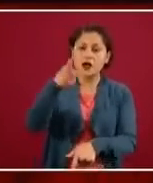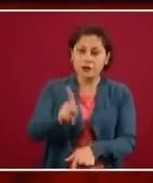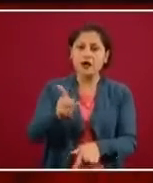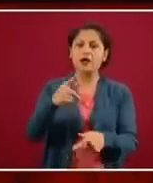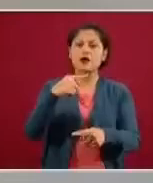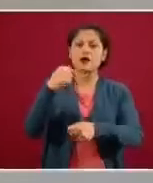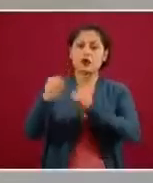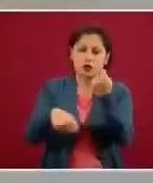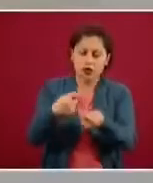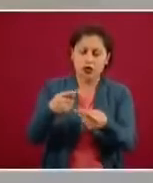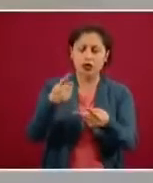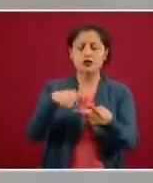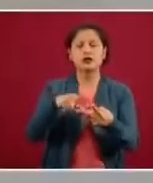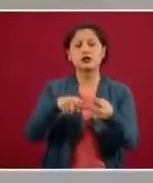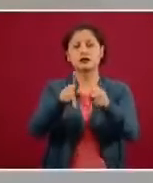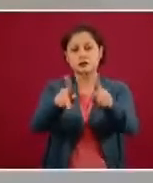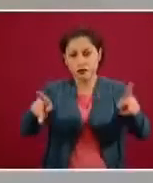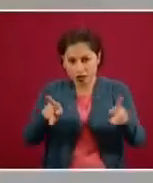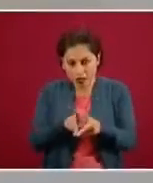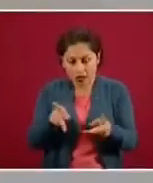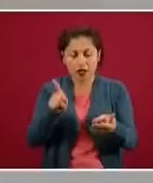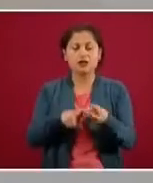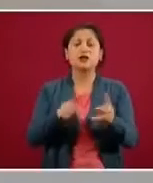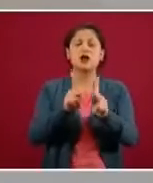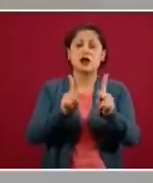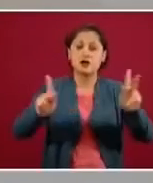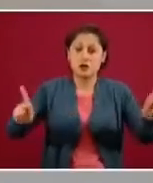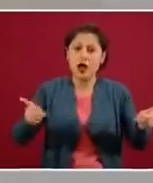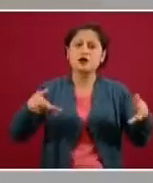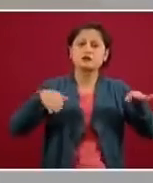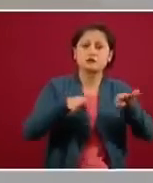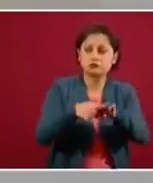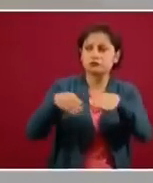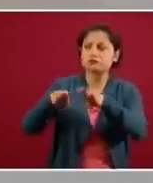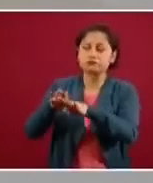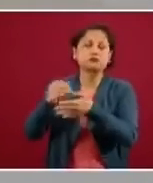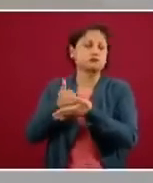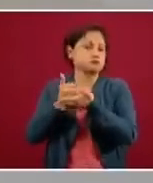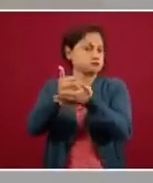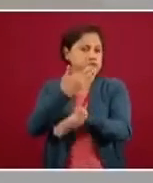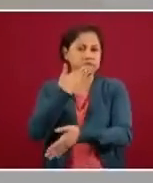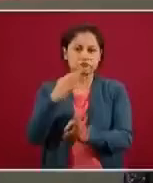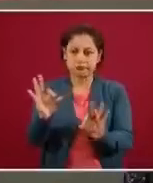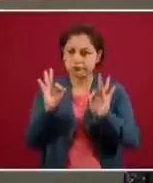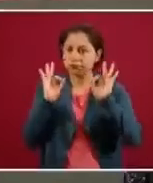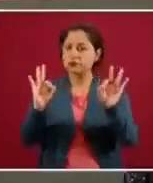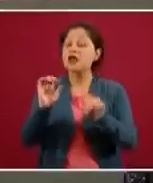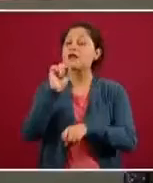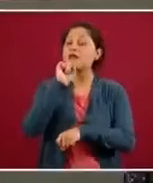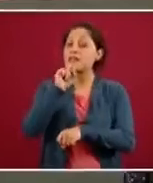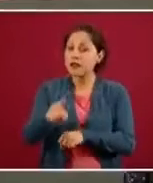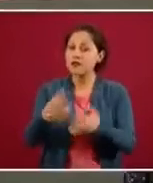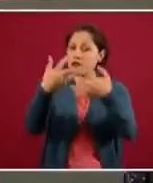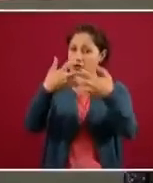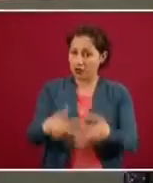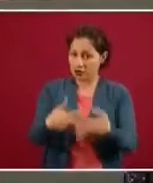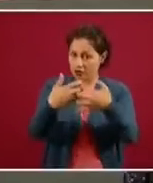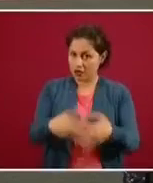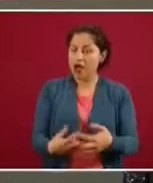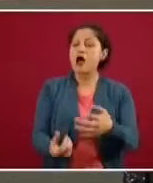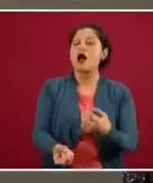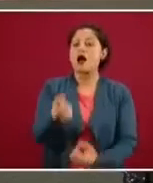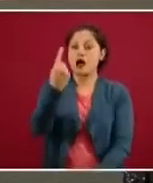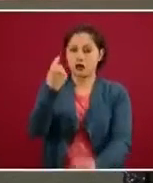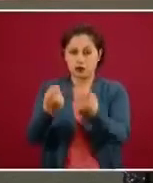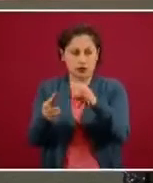cierre de las playas, etcétera. Y también la actividad industrial. Conocemos que todavía, particularmente